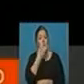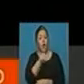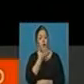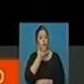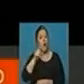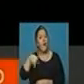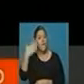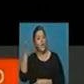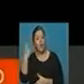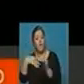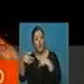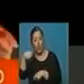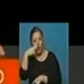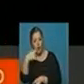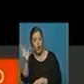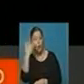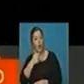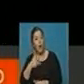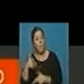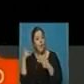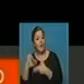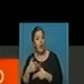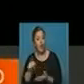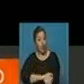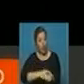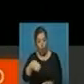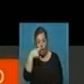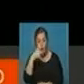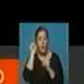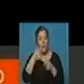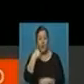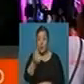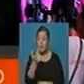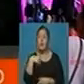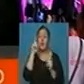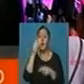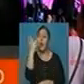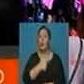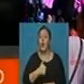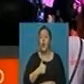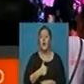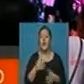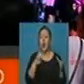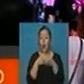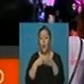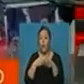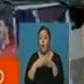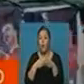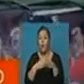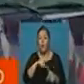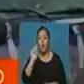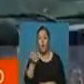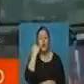que vende drogas, le encantaría matar drogadictos, por ejemplo, también lo dice, le encantaría que haya escuadrones de la muerte, y sobre